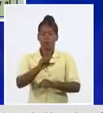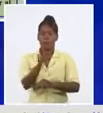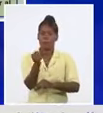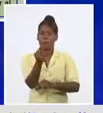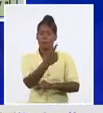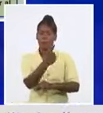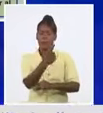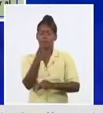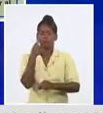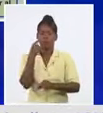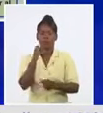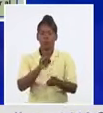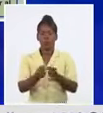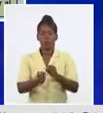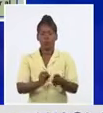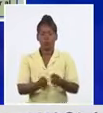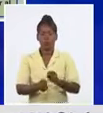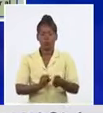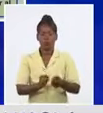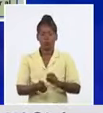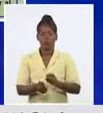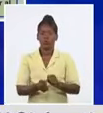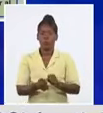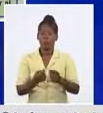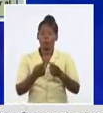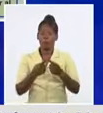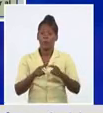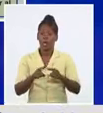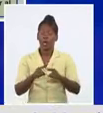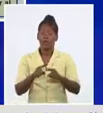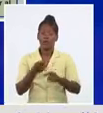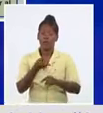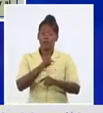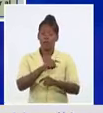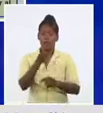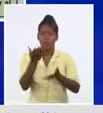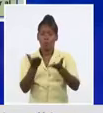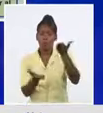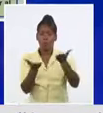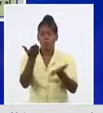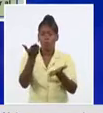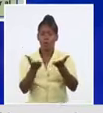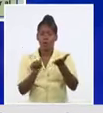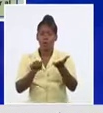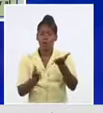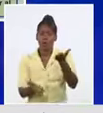que incrementa un tanto en comparación con el día de ayer, todavía con